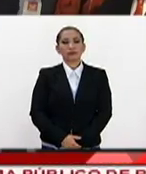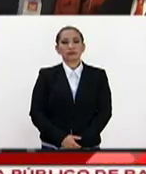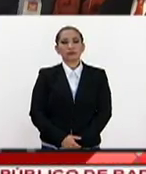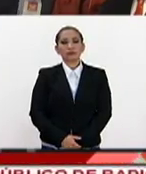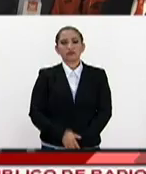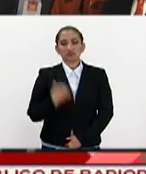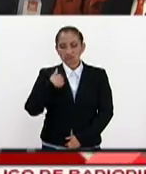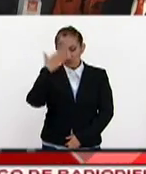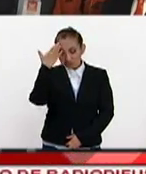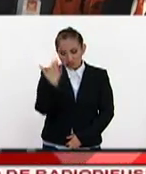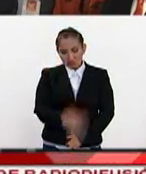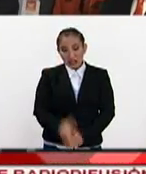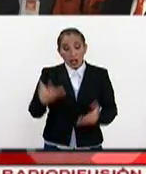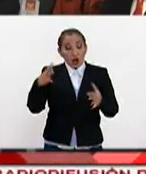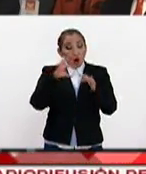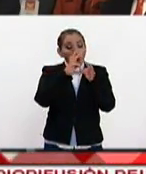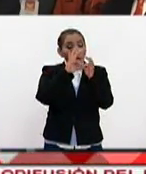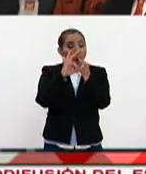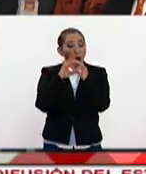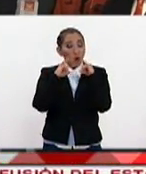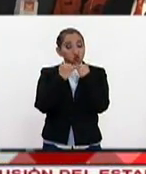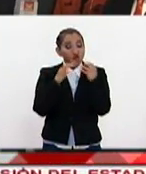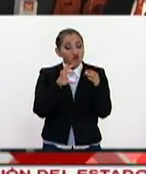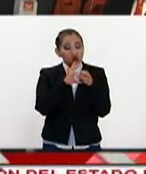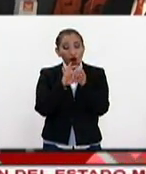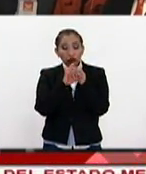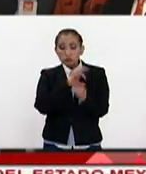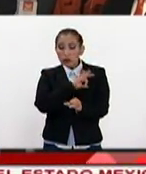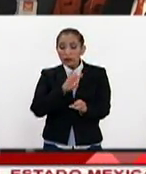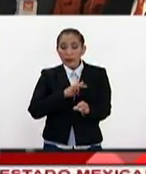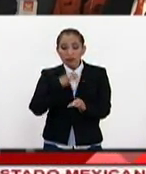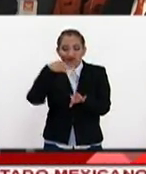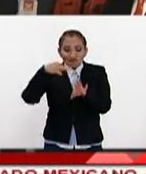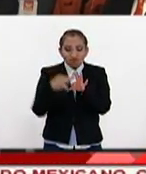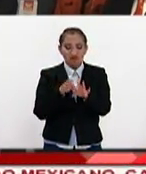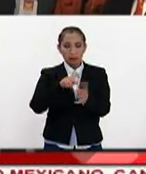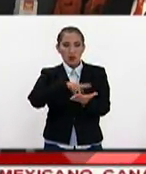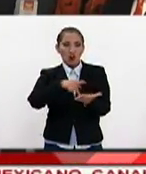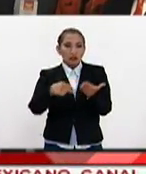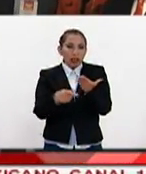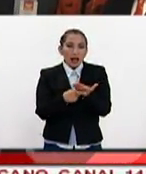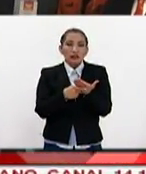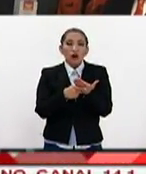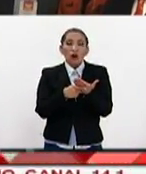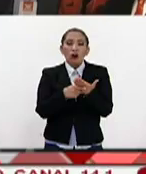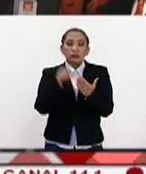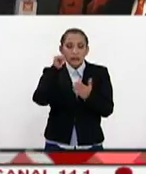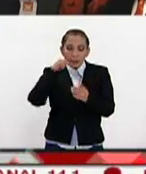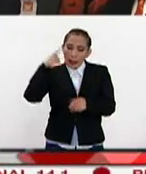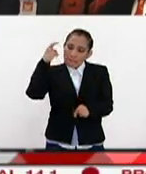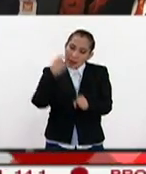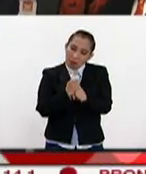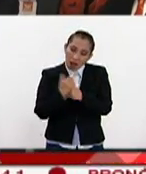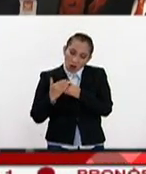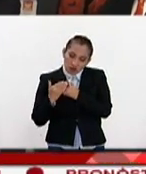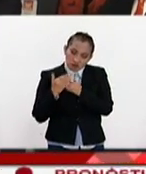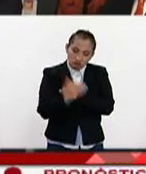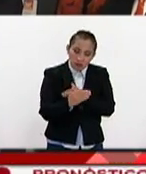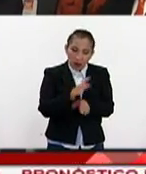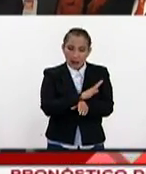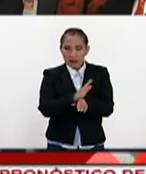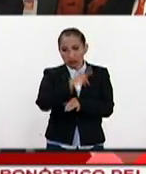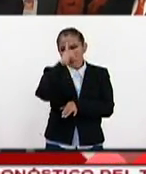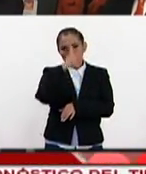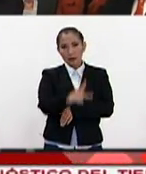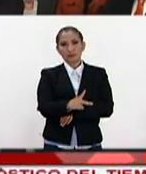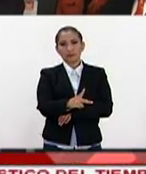Porque sé que solo juntos podemos concretar nuestro proyecto, poniendo siempre al frente el bien de